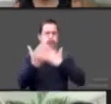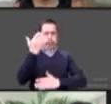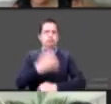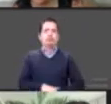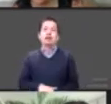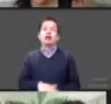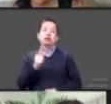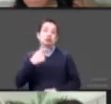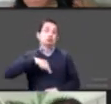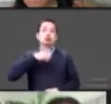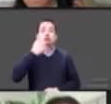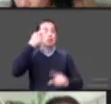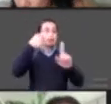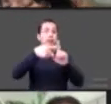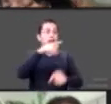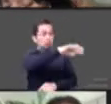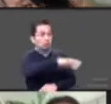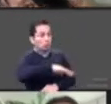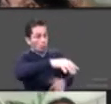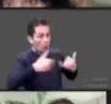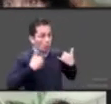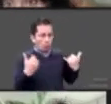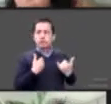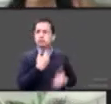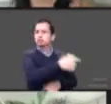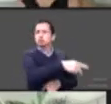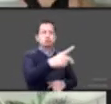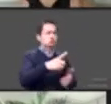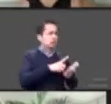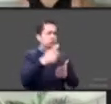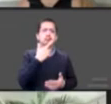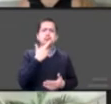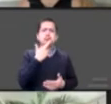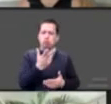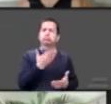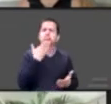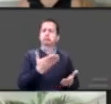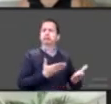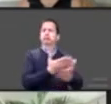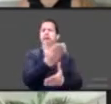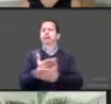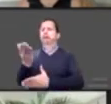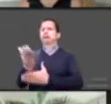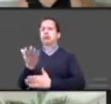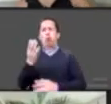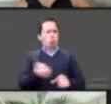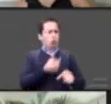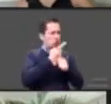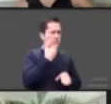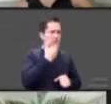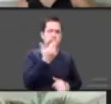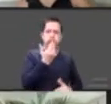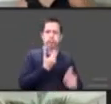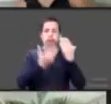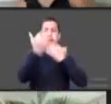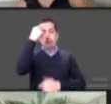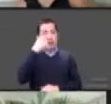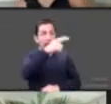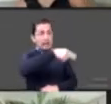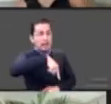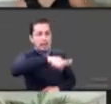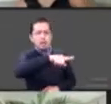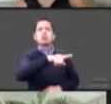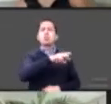mejores oportunidades y además un componente muy clave es que ellos tengan las herramientas para transformar la sociedad en una más justa